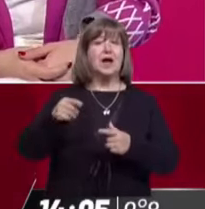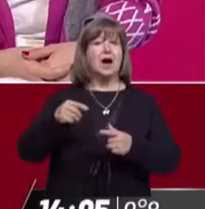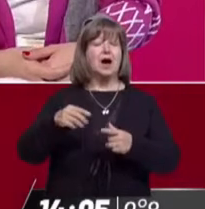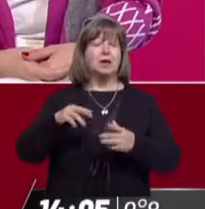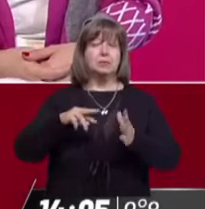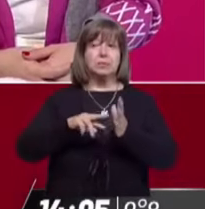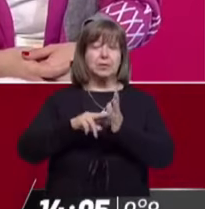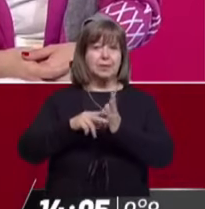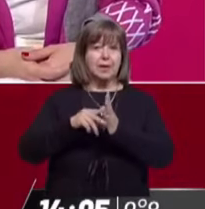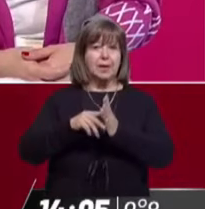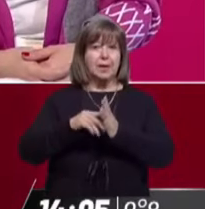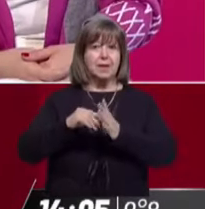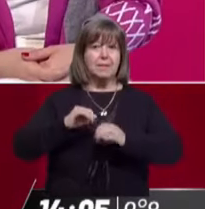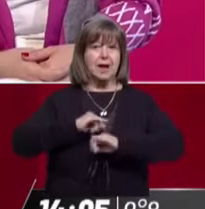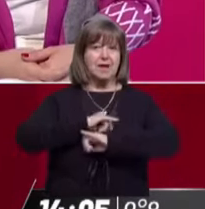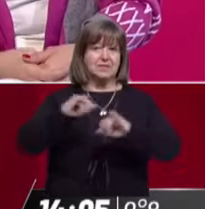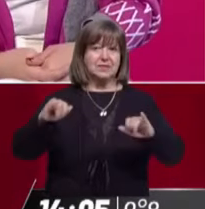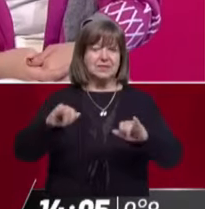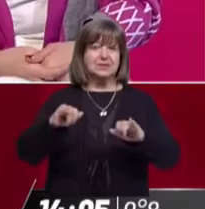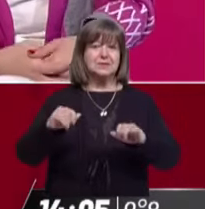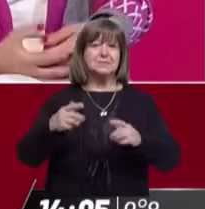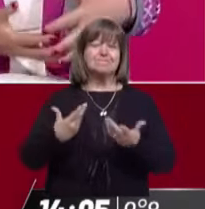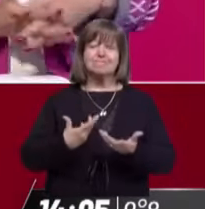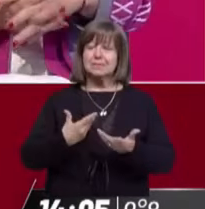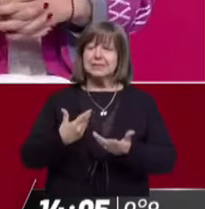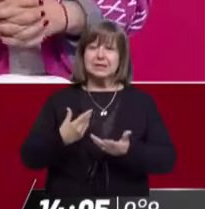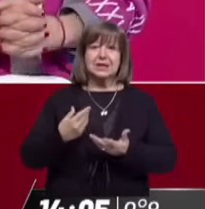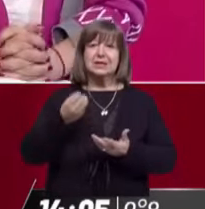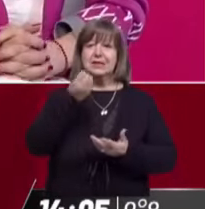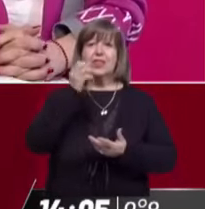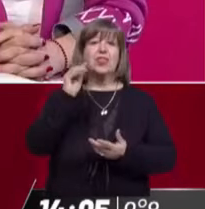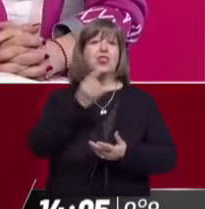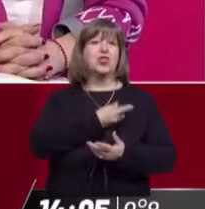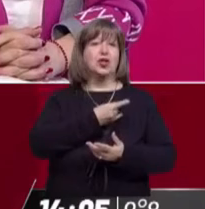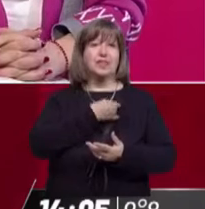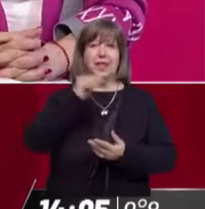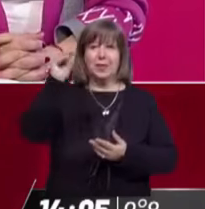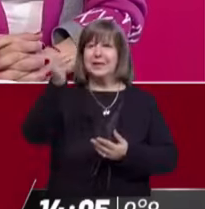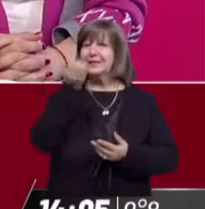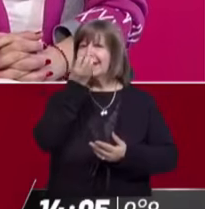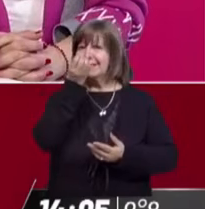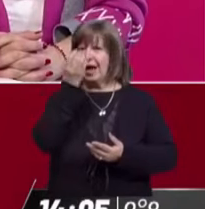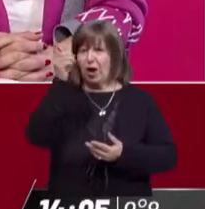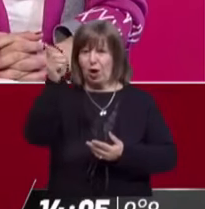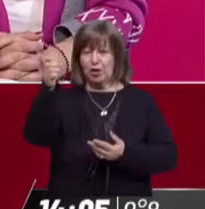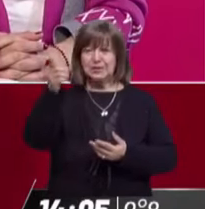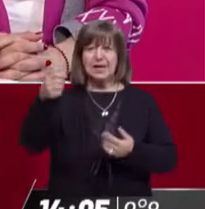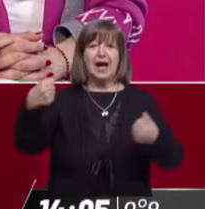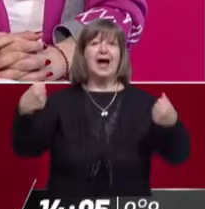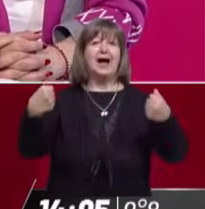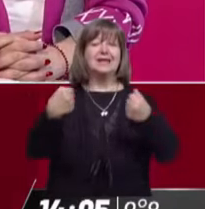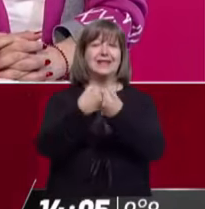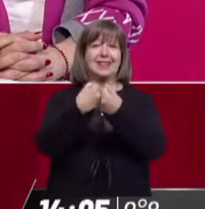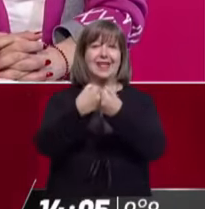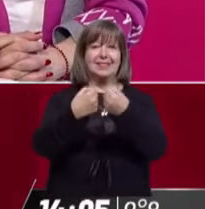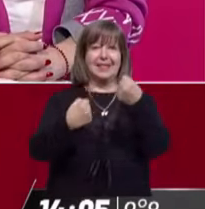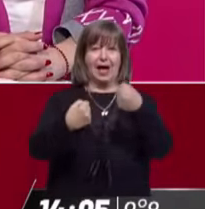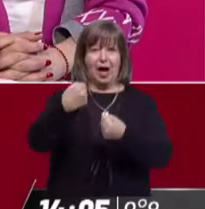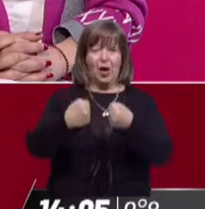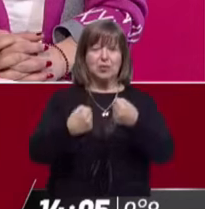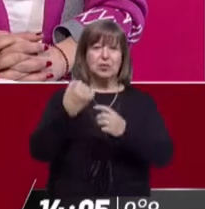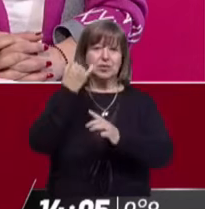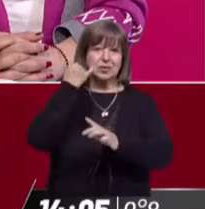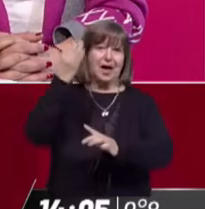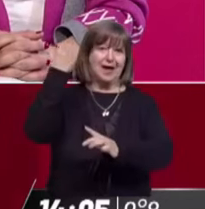Trágica noticia, otra vez invade al departamento de Santa Rosa. Ayer fue el accidente automovilístico que se corrió la vida de una persona.